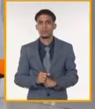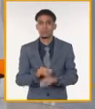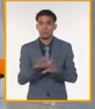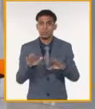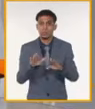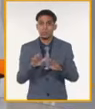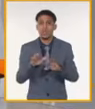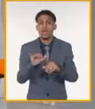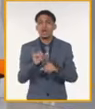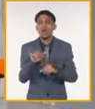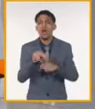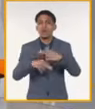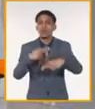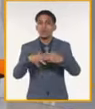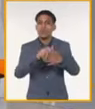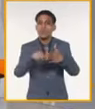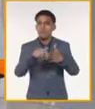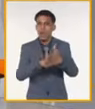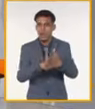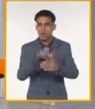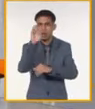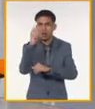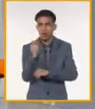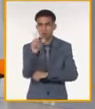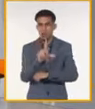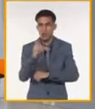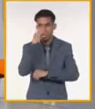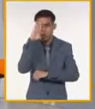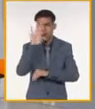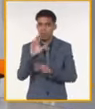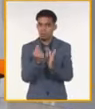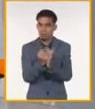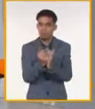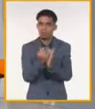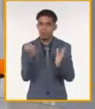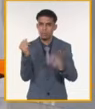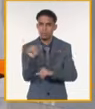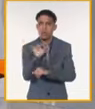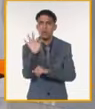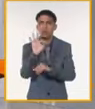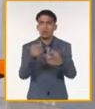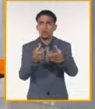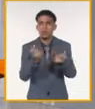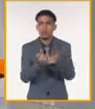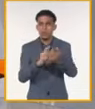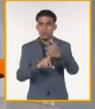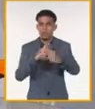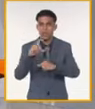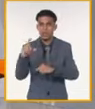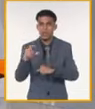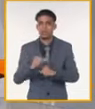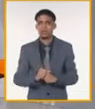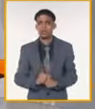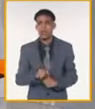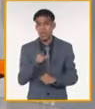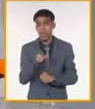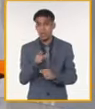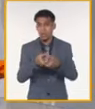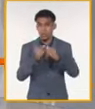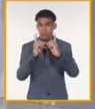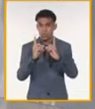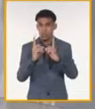económico y social de nuestro país aprobado también en el octavo congreso se fijó y